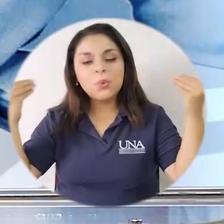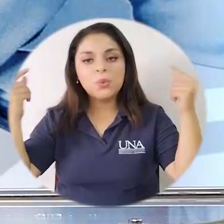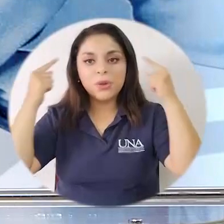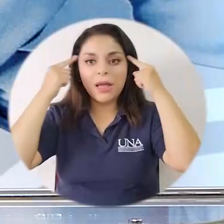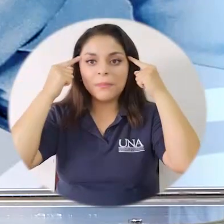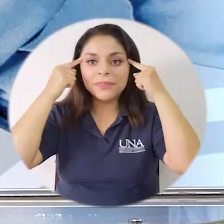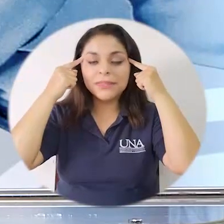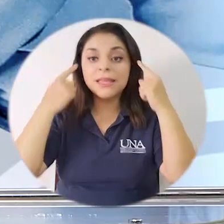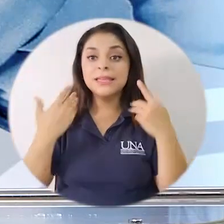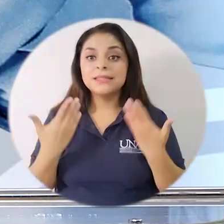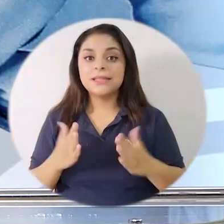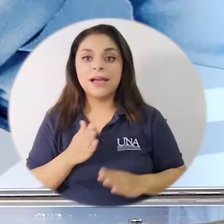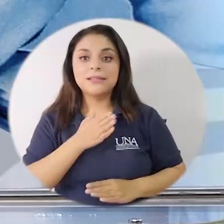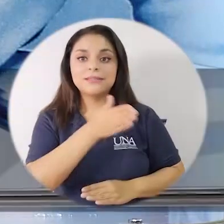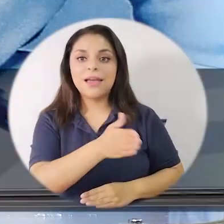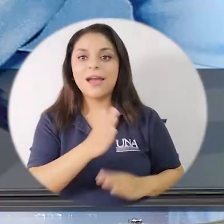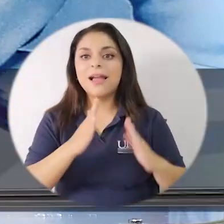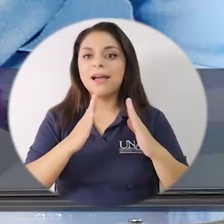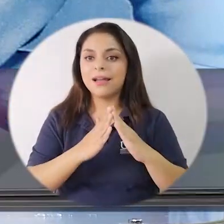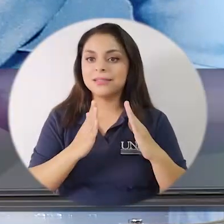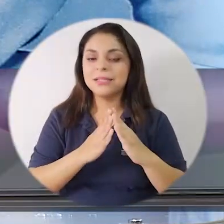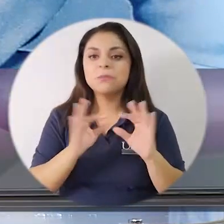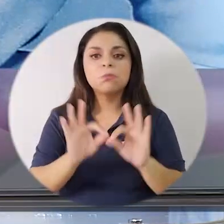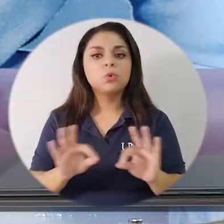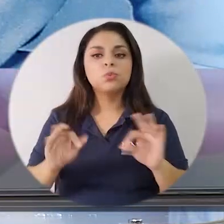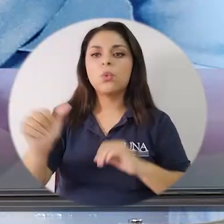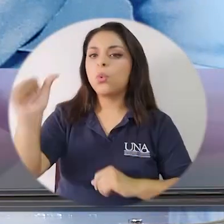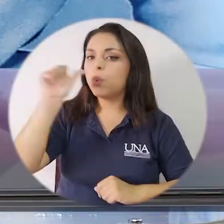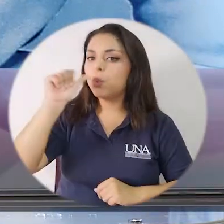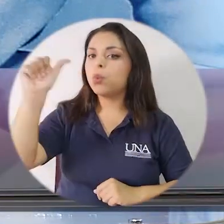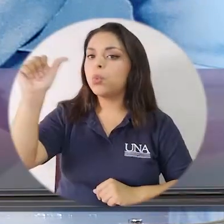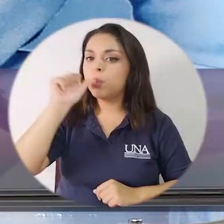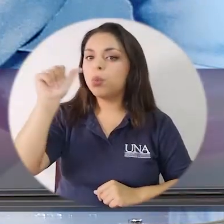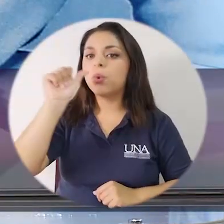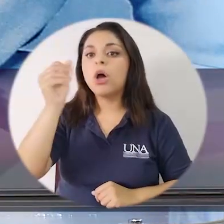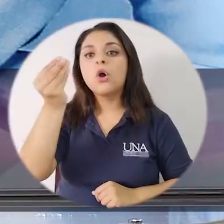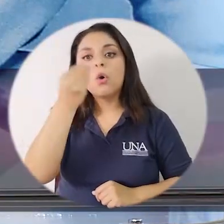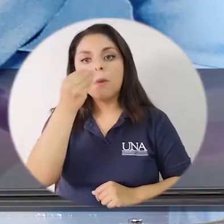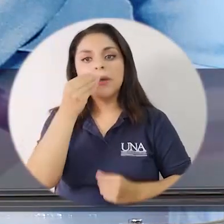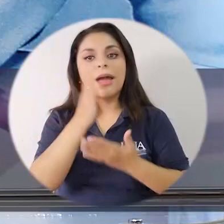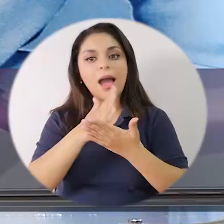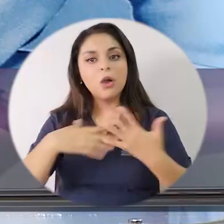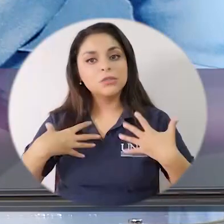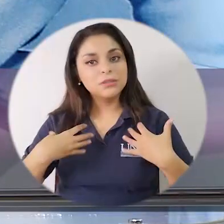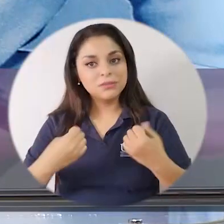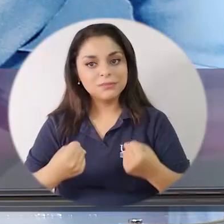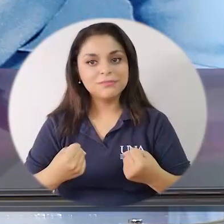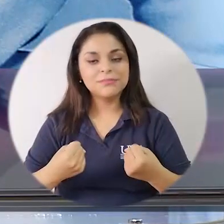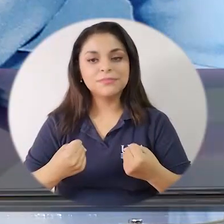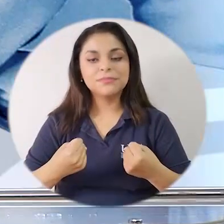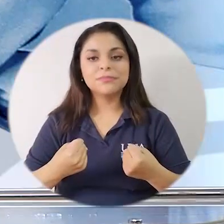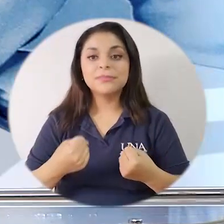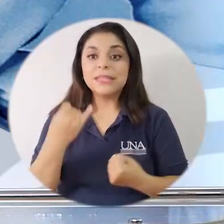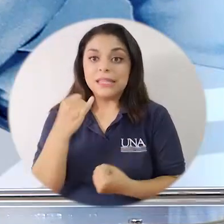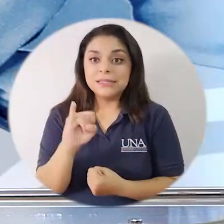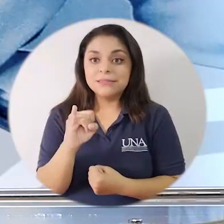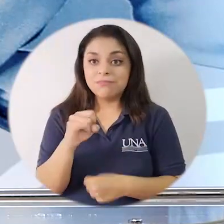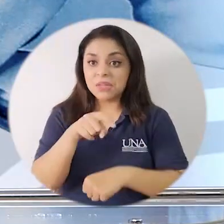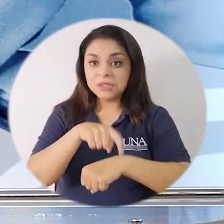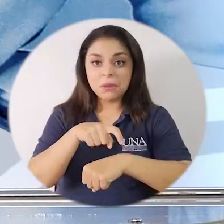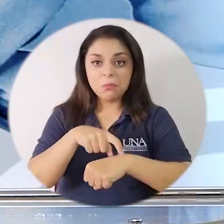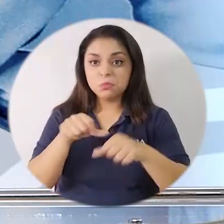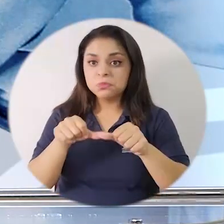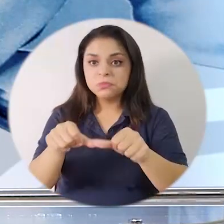nuestra mente. Cuando volvemos a casa, es súper importante hidratarnos, ¿verdad? Comer algo saludable